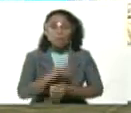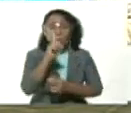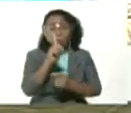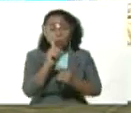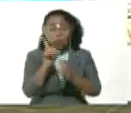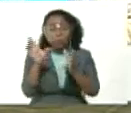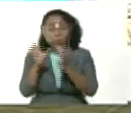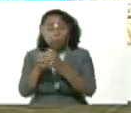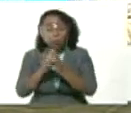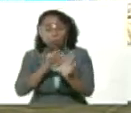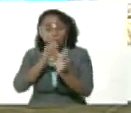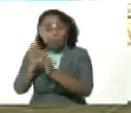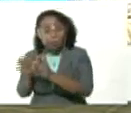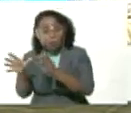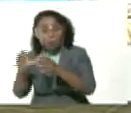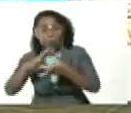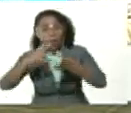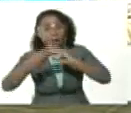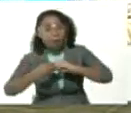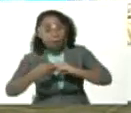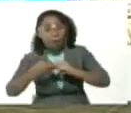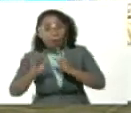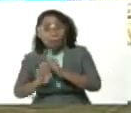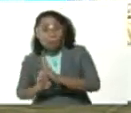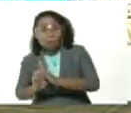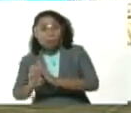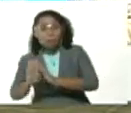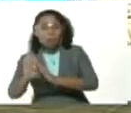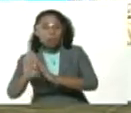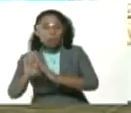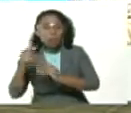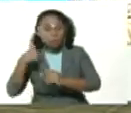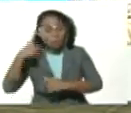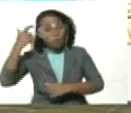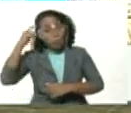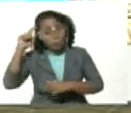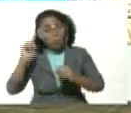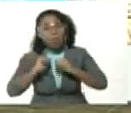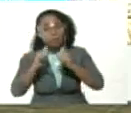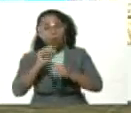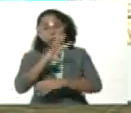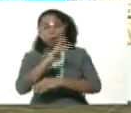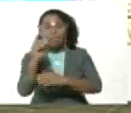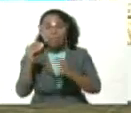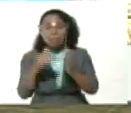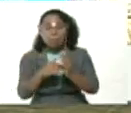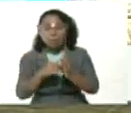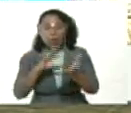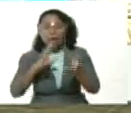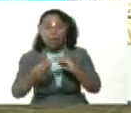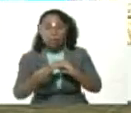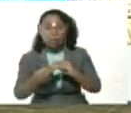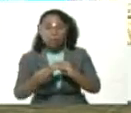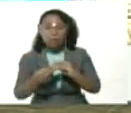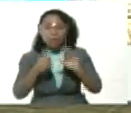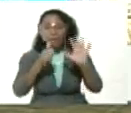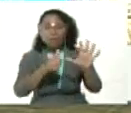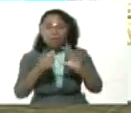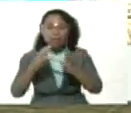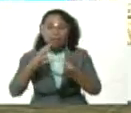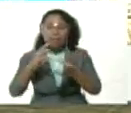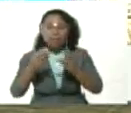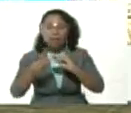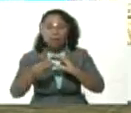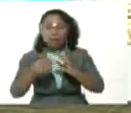CLAP, que fueron creciendo. Recuerdo cuando arrancamos, 40.000 CLAP, 60.000,